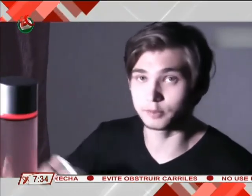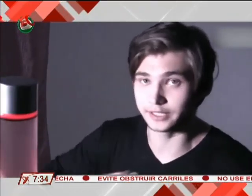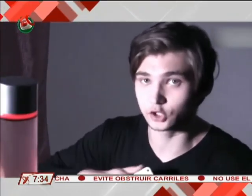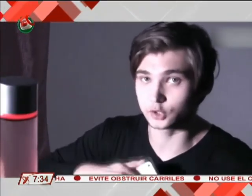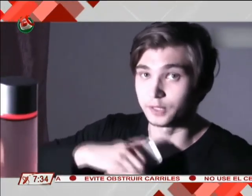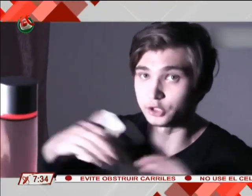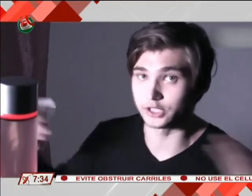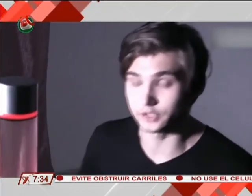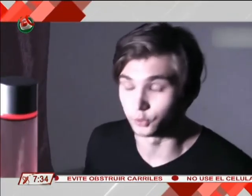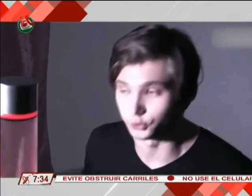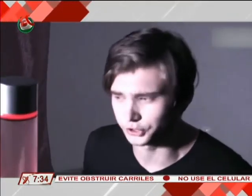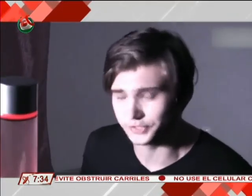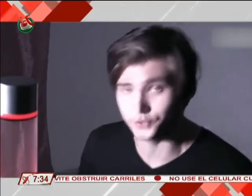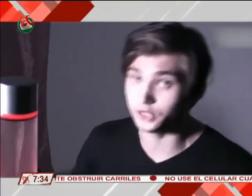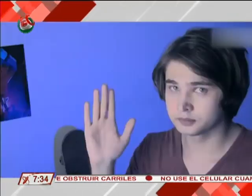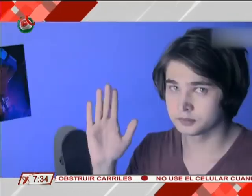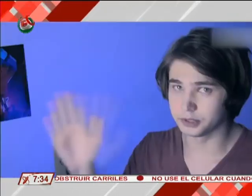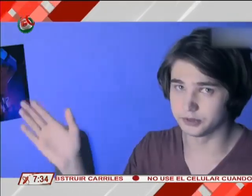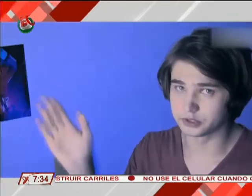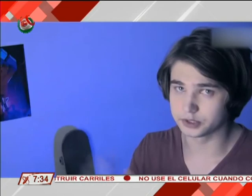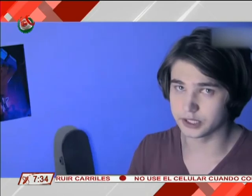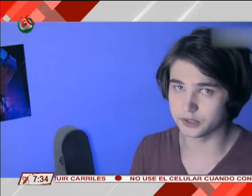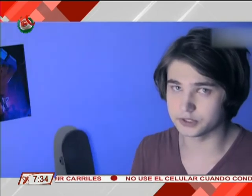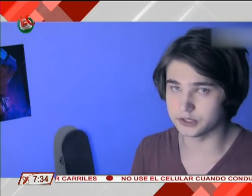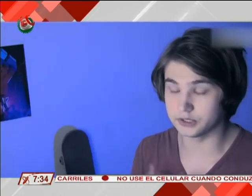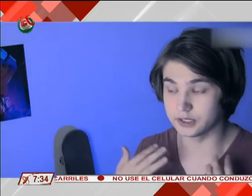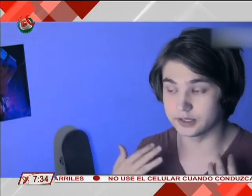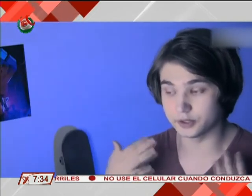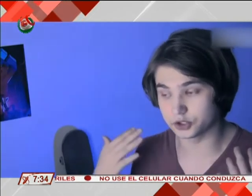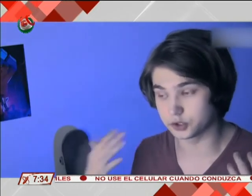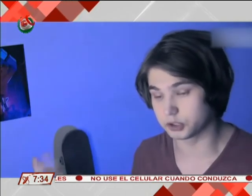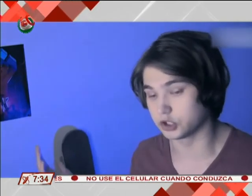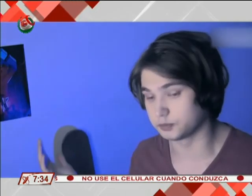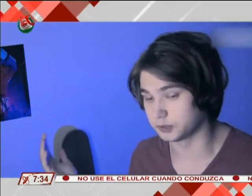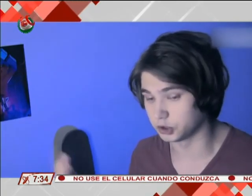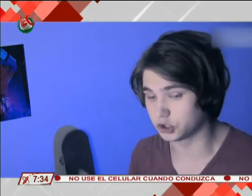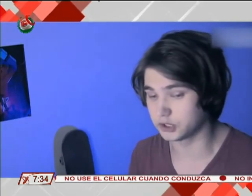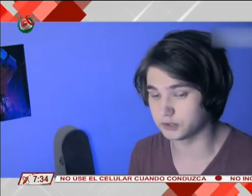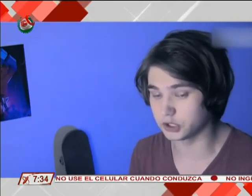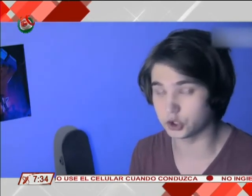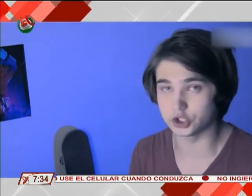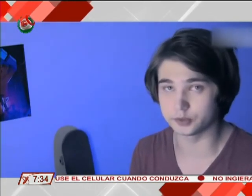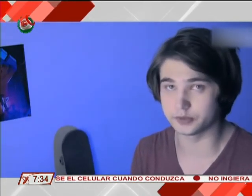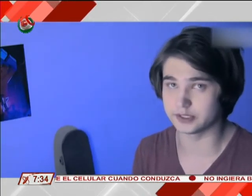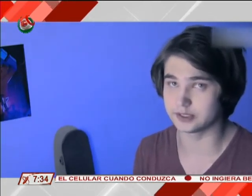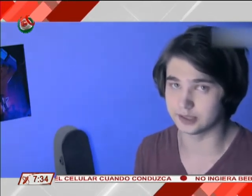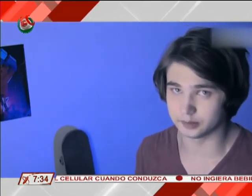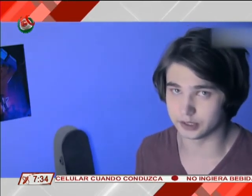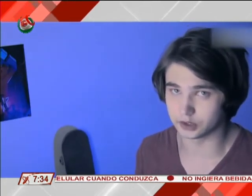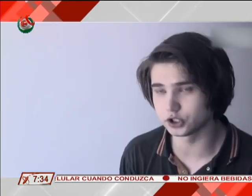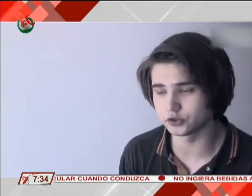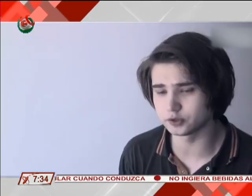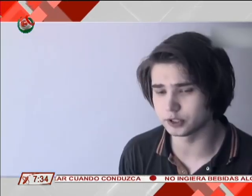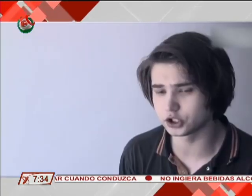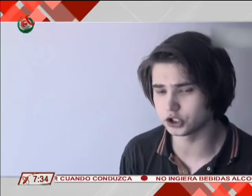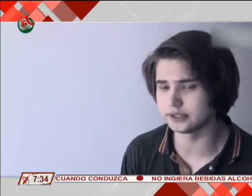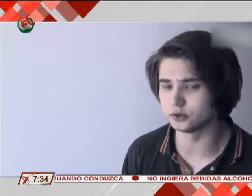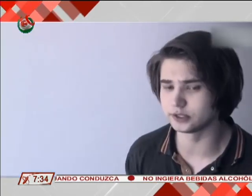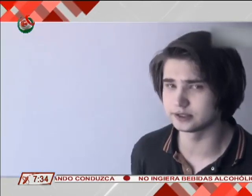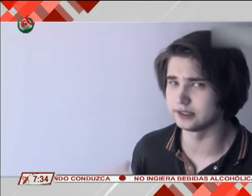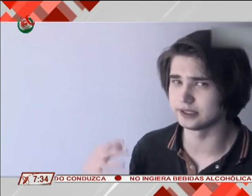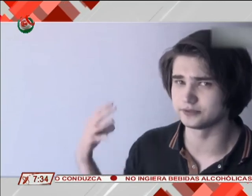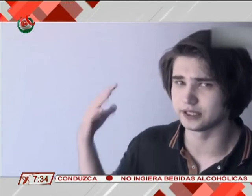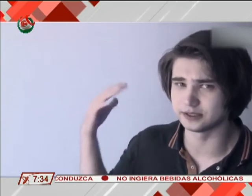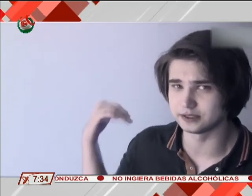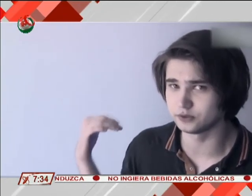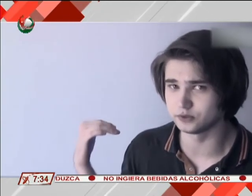fue sentenciado por un tribunal de Ekaterimburgo a permanecer 3 años en prisión suspendida